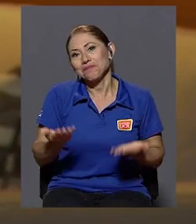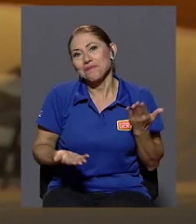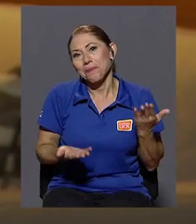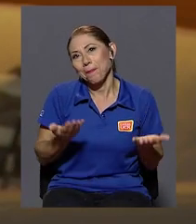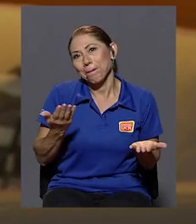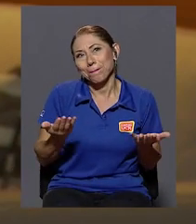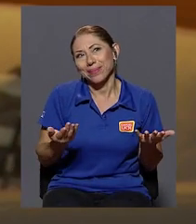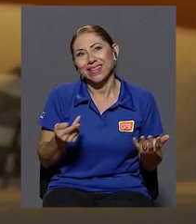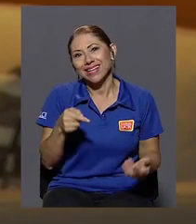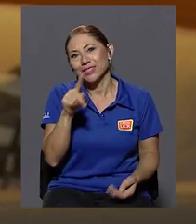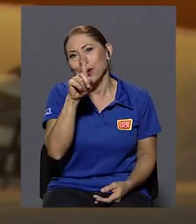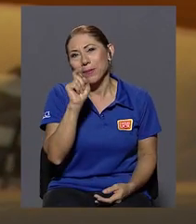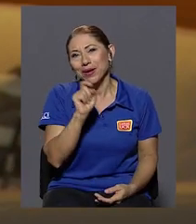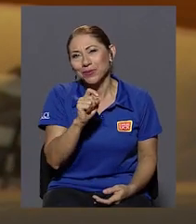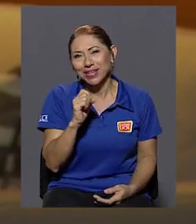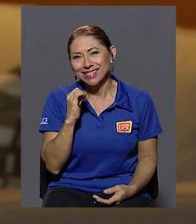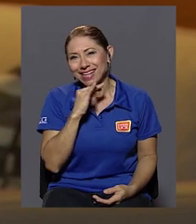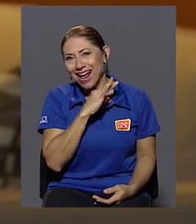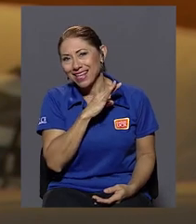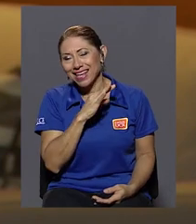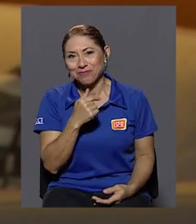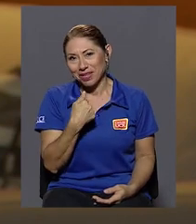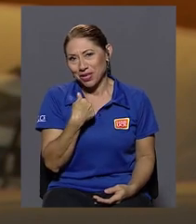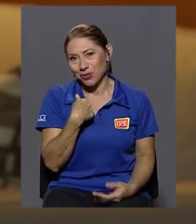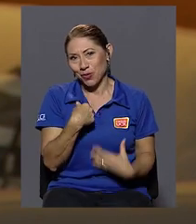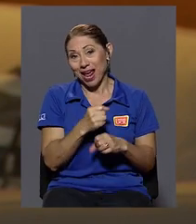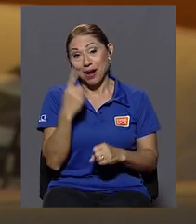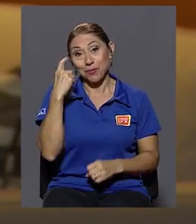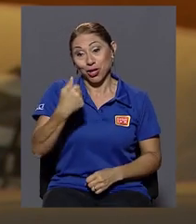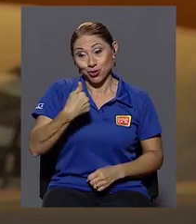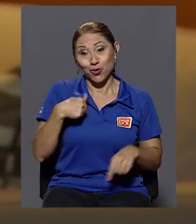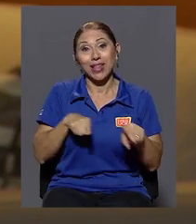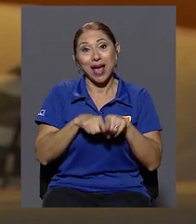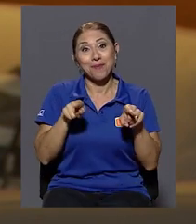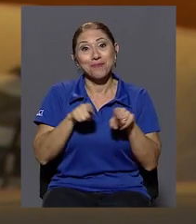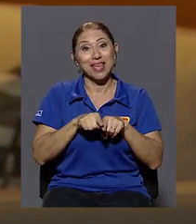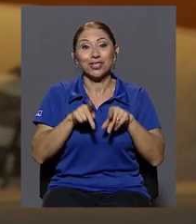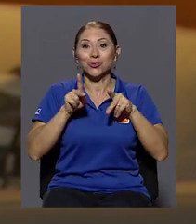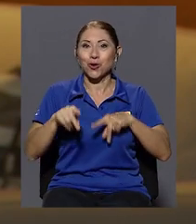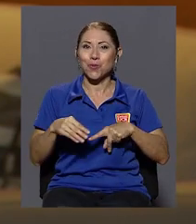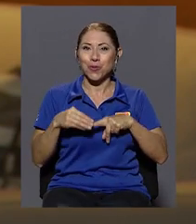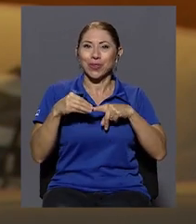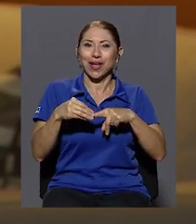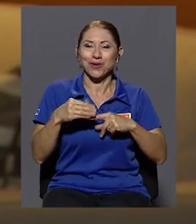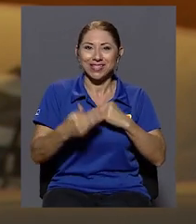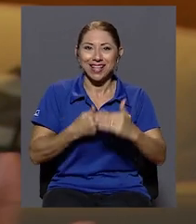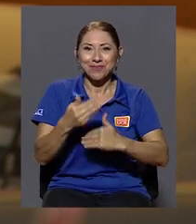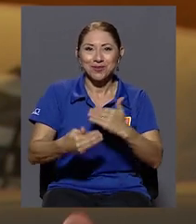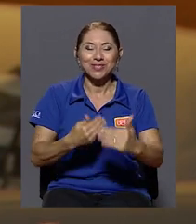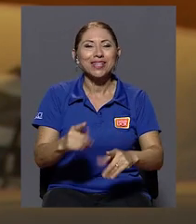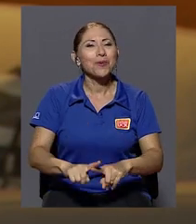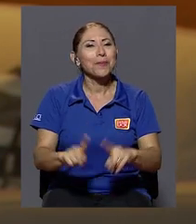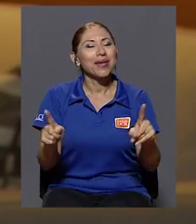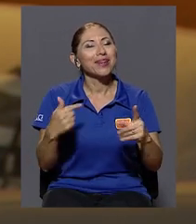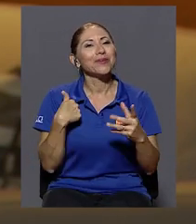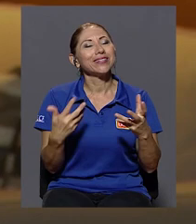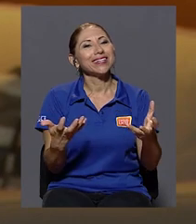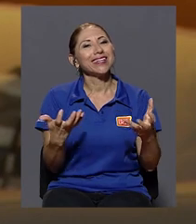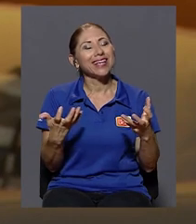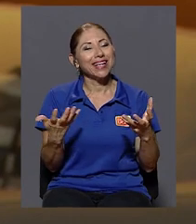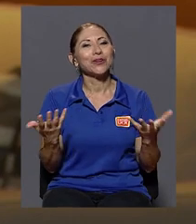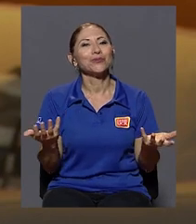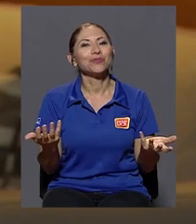Seguramente, bueno, esta es una pregunta un poco extraña que yo la formule porque yo también soy protagonista del proceso, pero